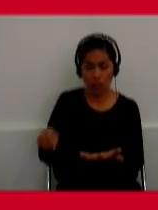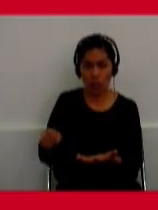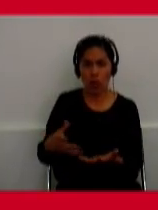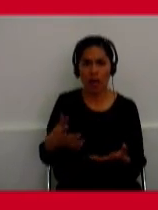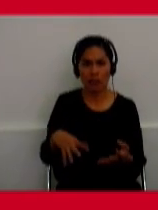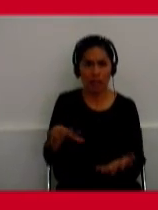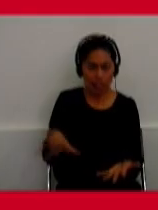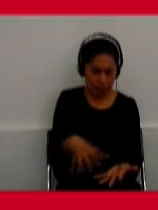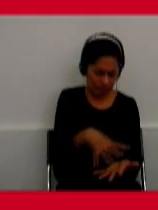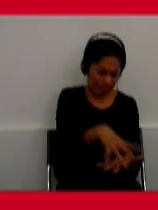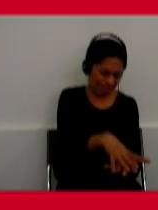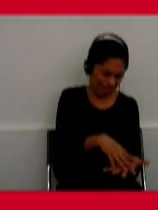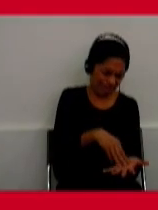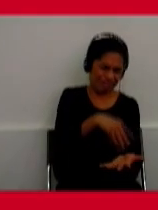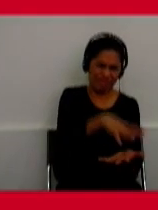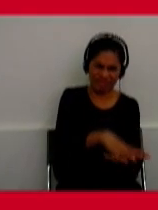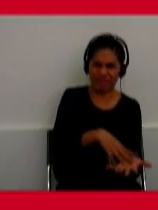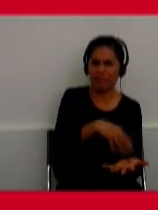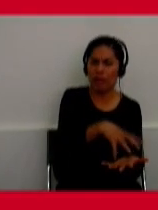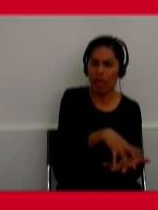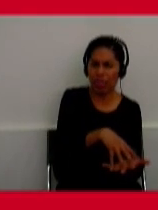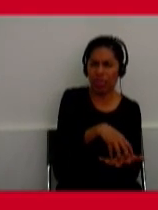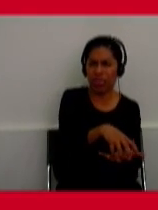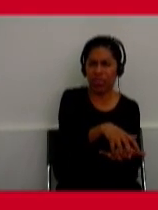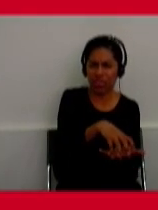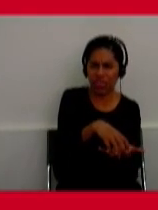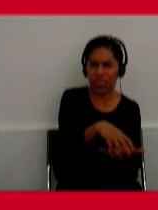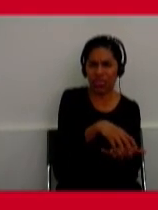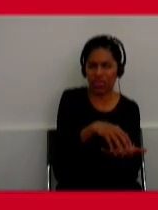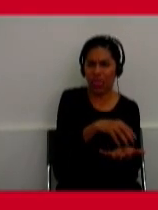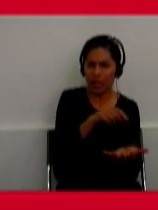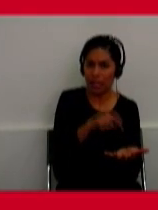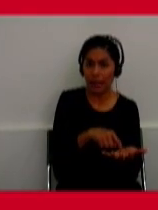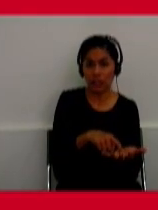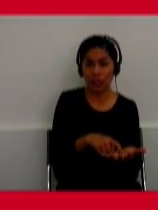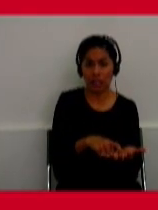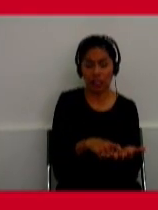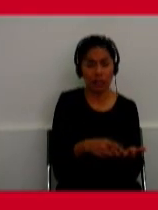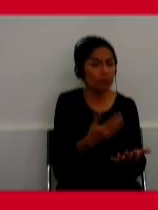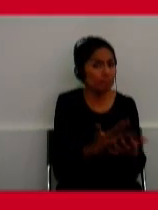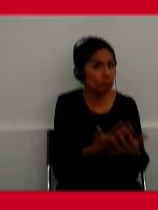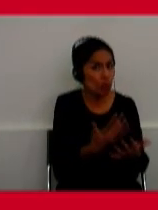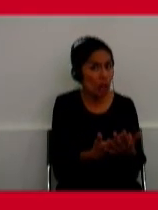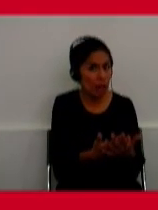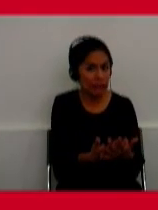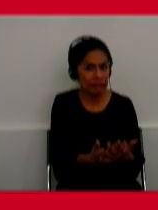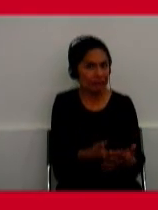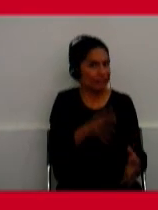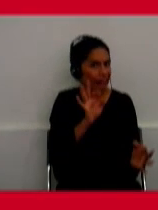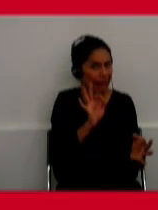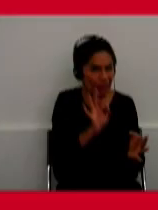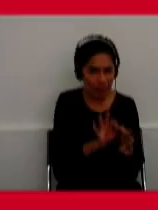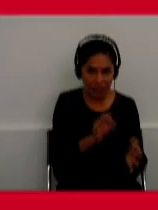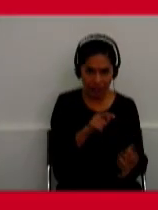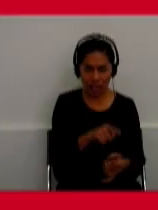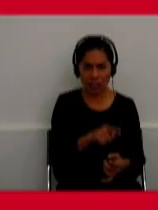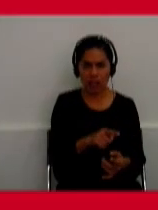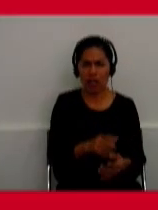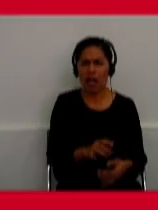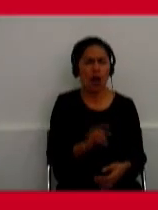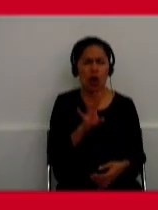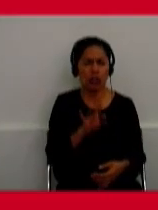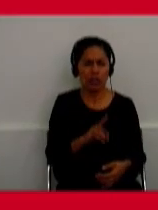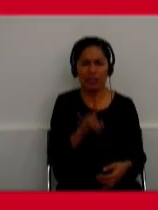espesadores, hacer ciertas pruebas muy puntuales y específicas. Por ejemplo, hay que optimizar el